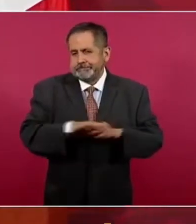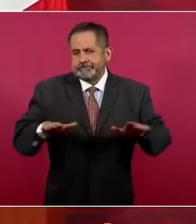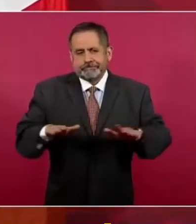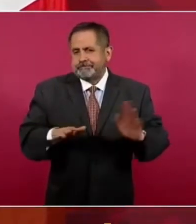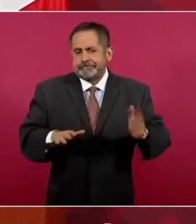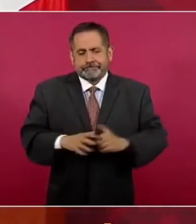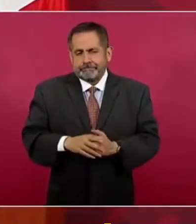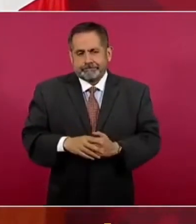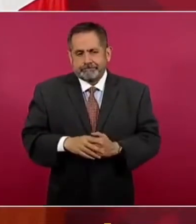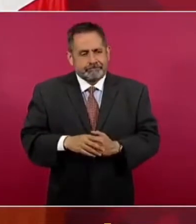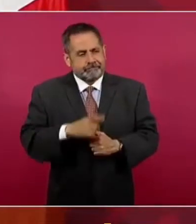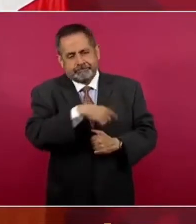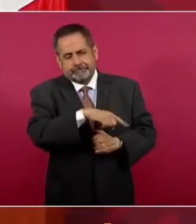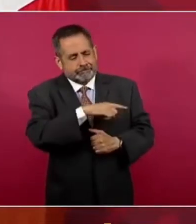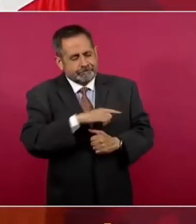Hacen mal,